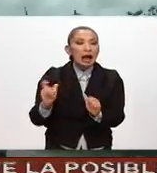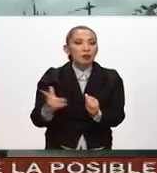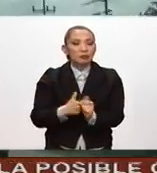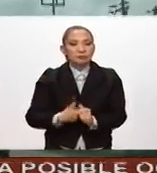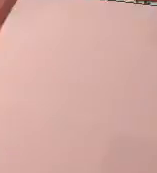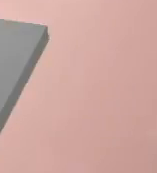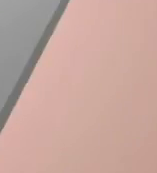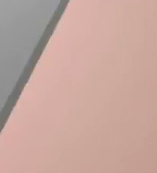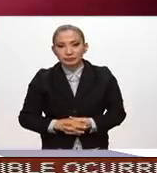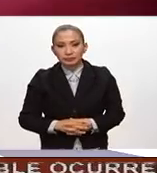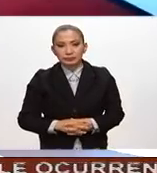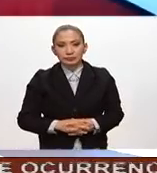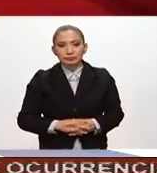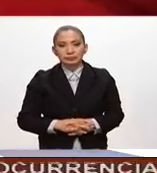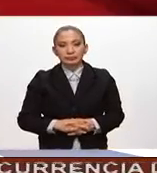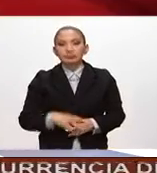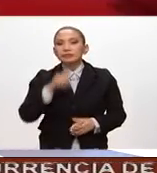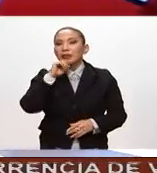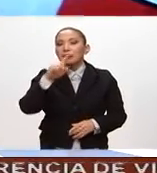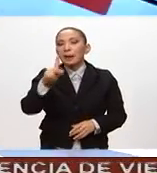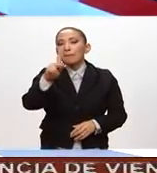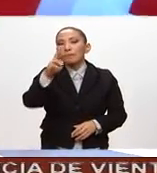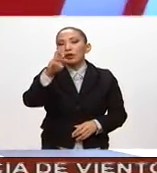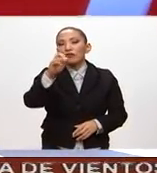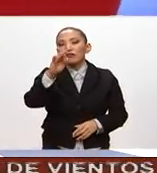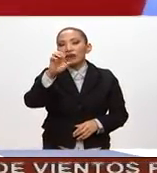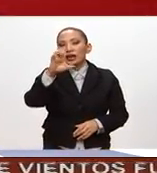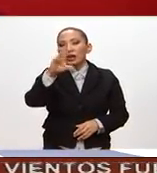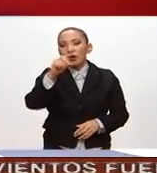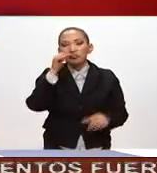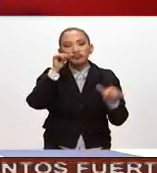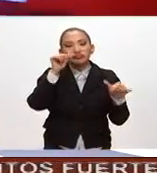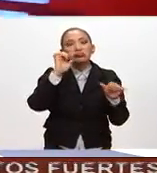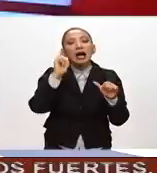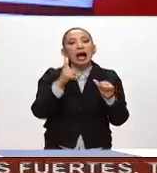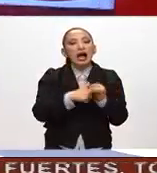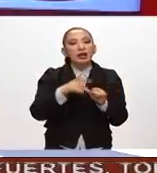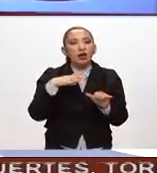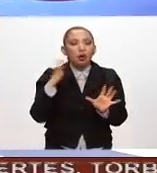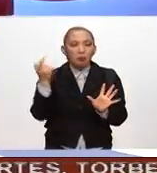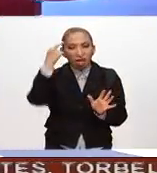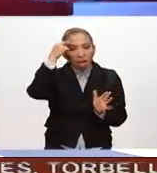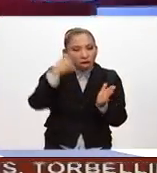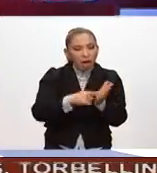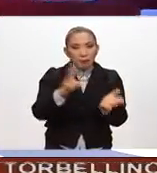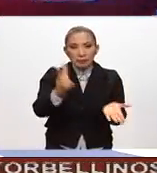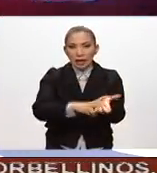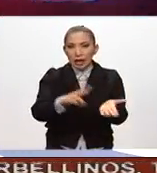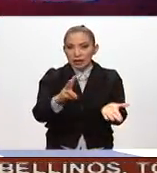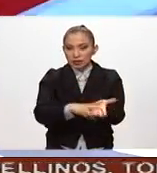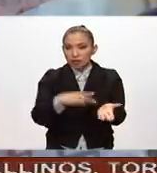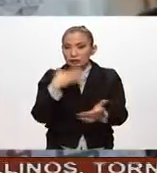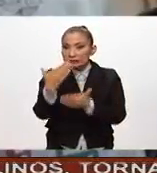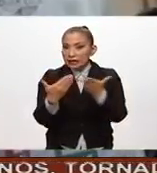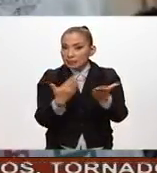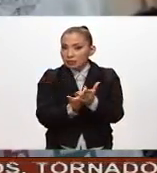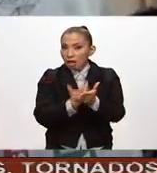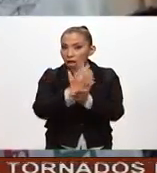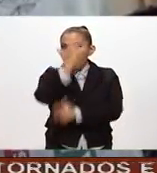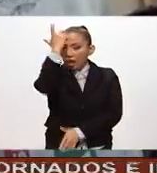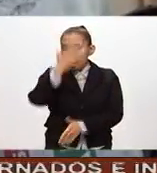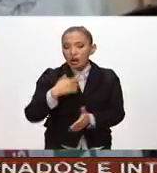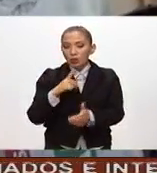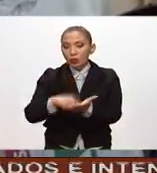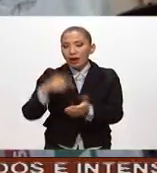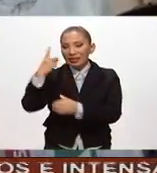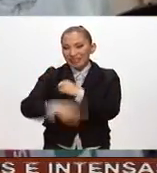contingencias. También la Profeco se mantiene alerta para evitar actos de especulación en los precios de productos y servicios en las zonas